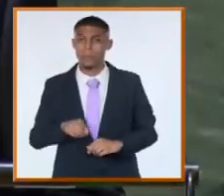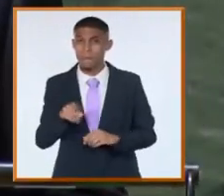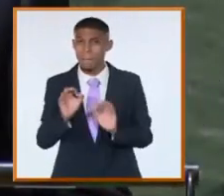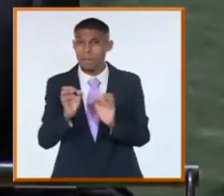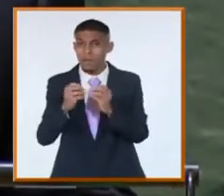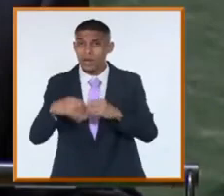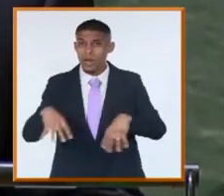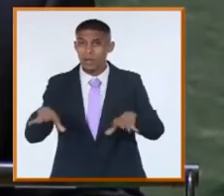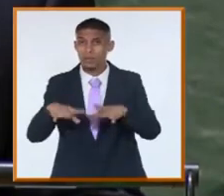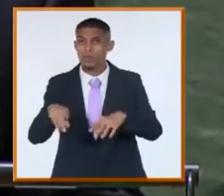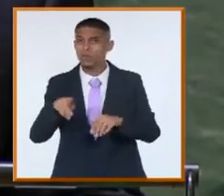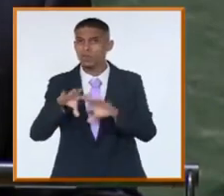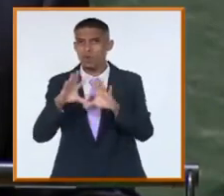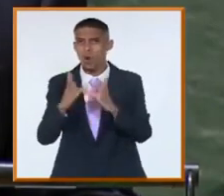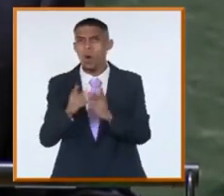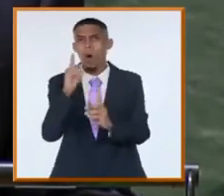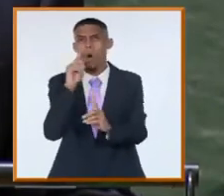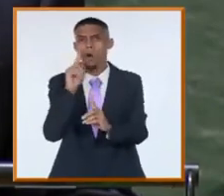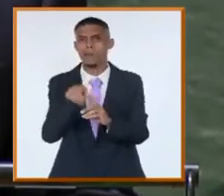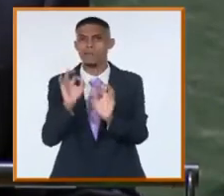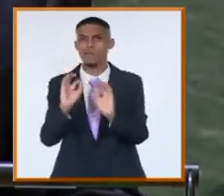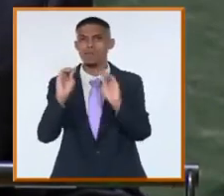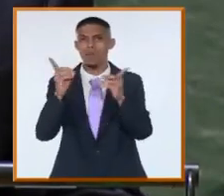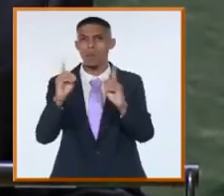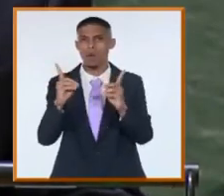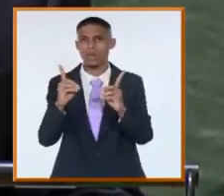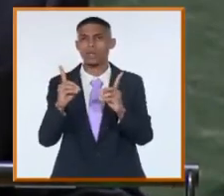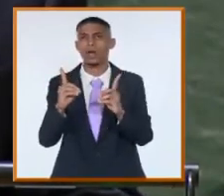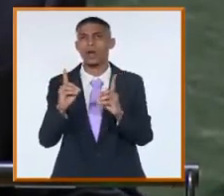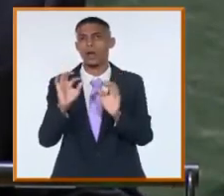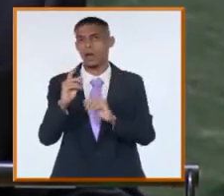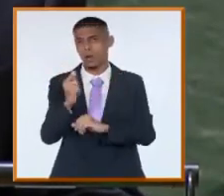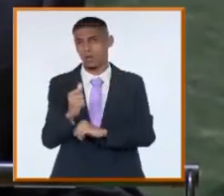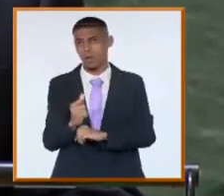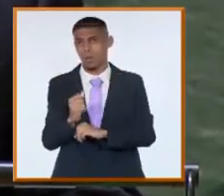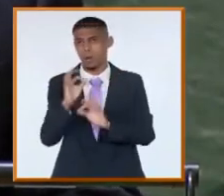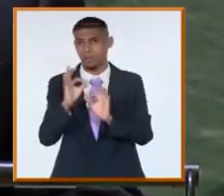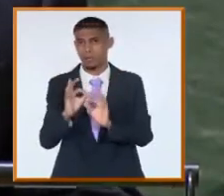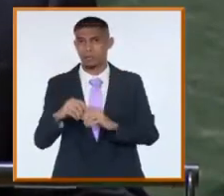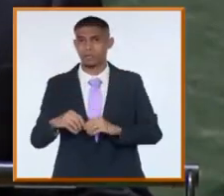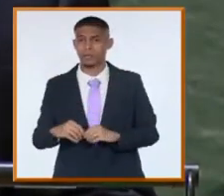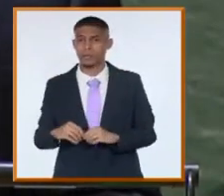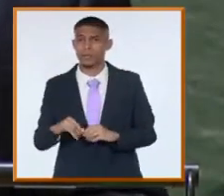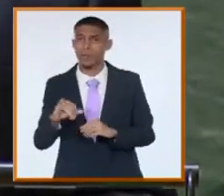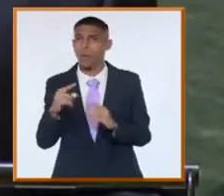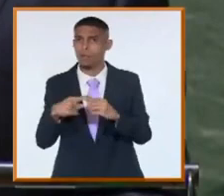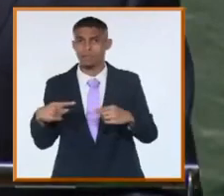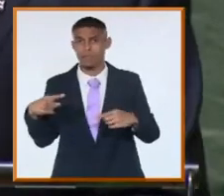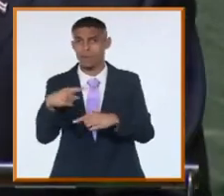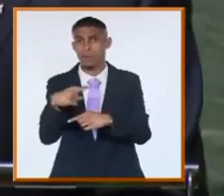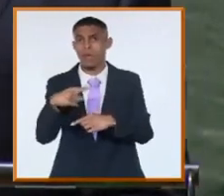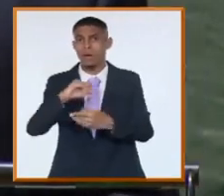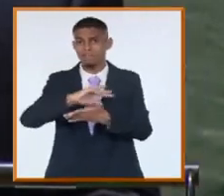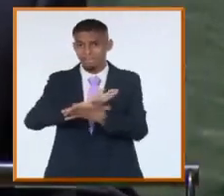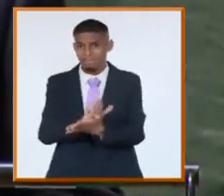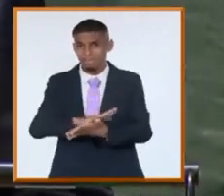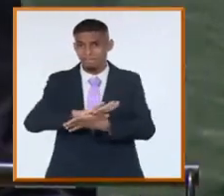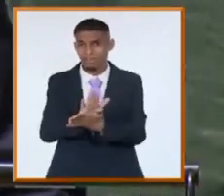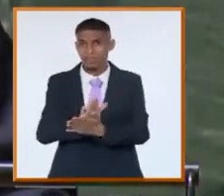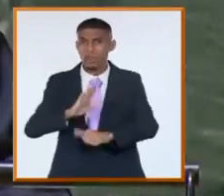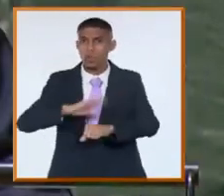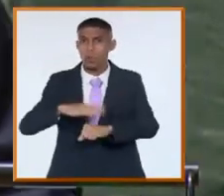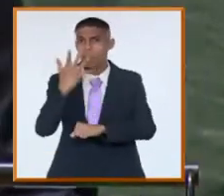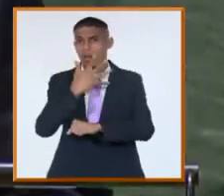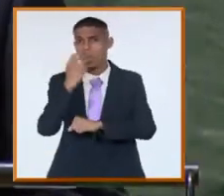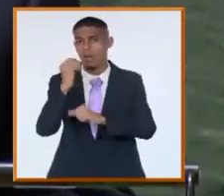y esos son los objetivos de la política de coerción económica y máxima presión que aplica el gobierno de los